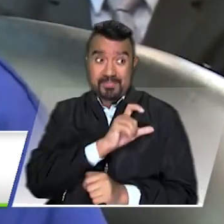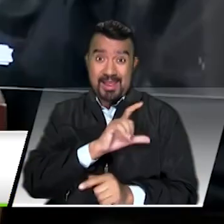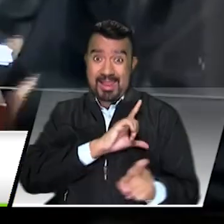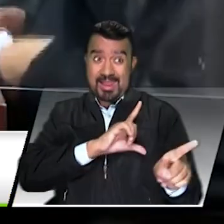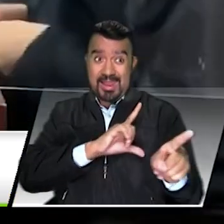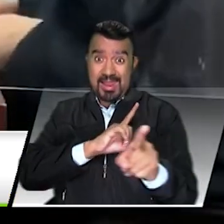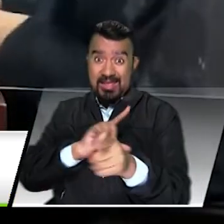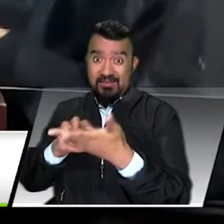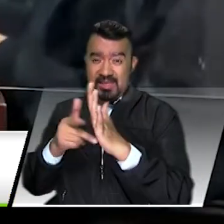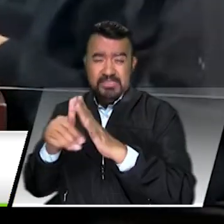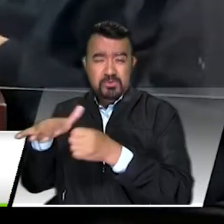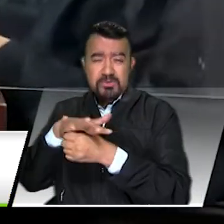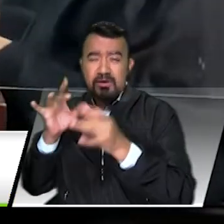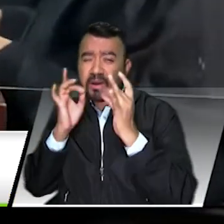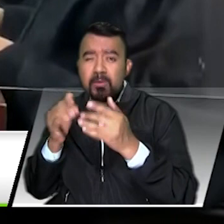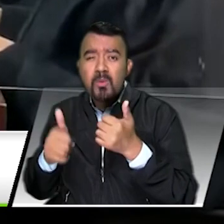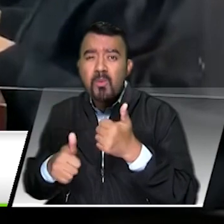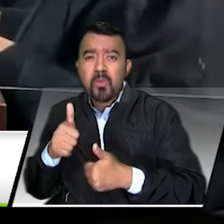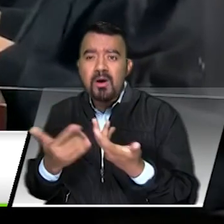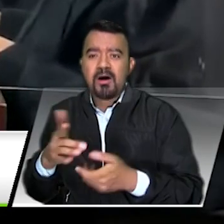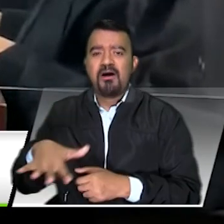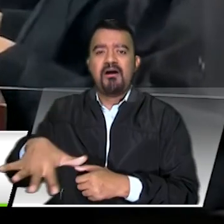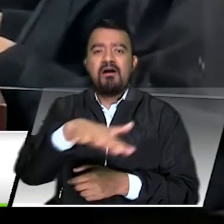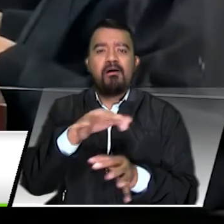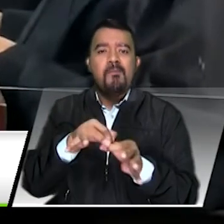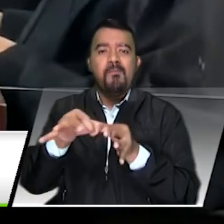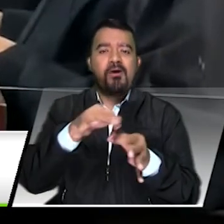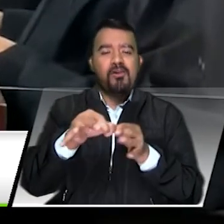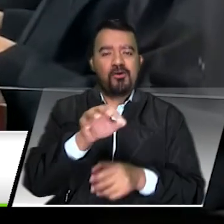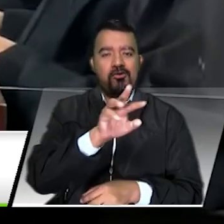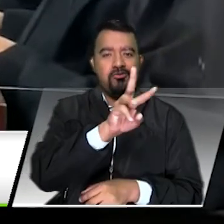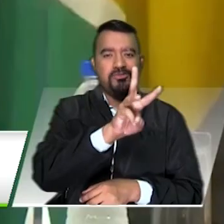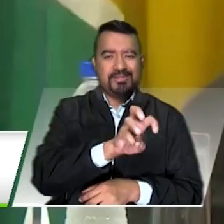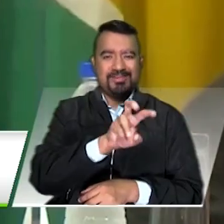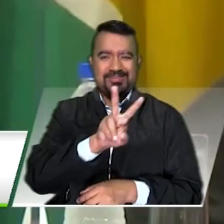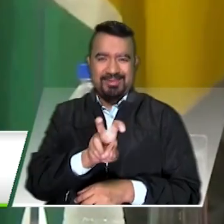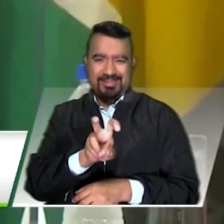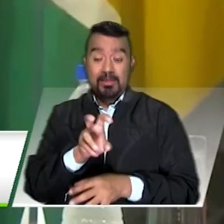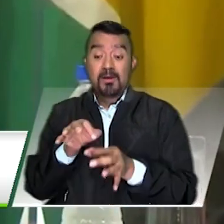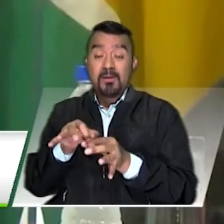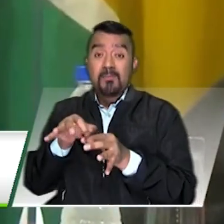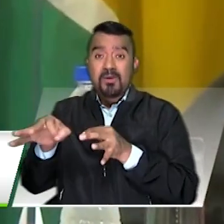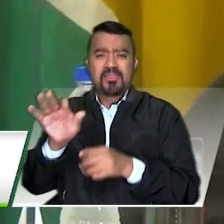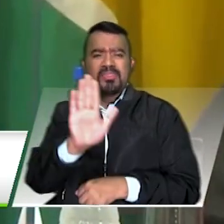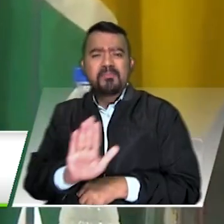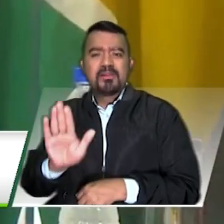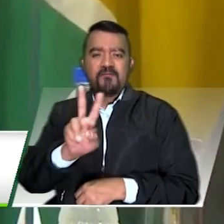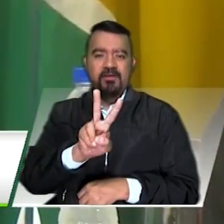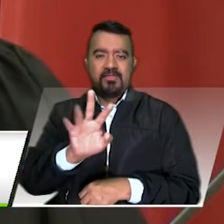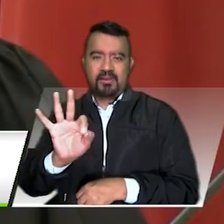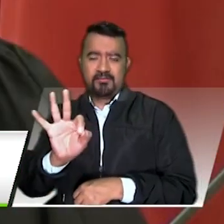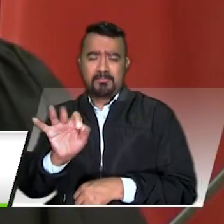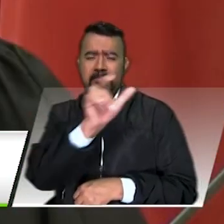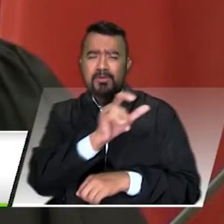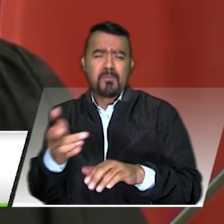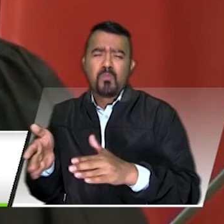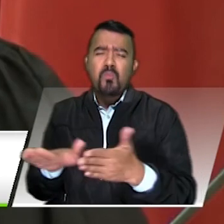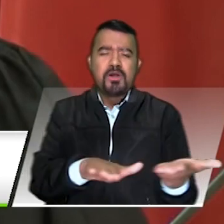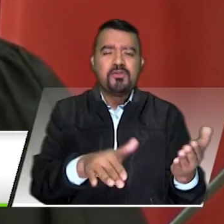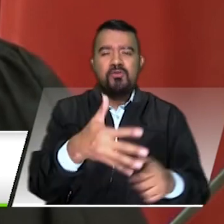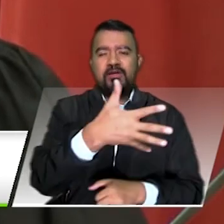se registraron en 87 municipios en 23 departamentos con 36 víctimas identificadas